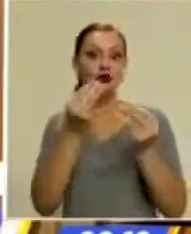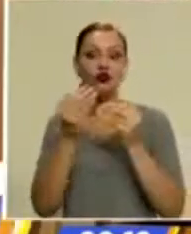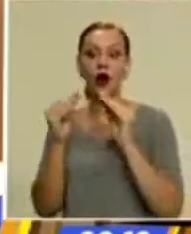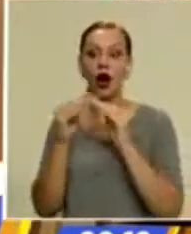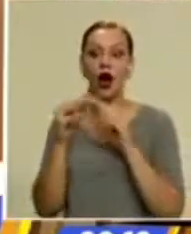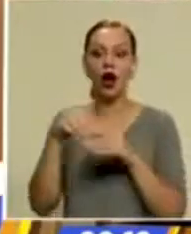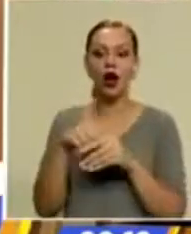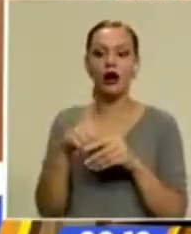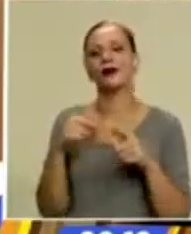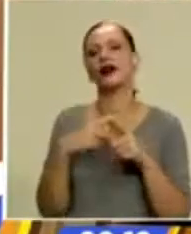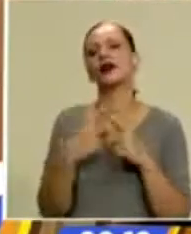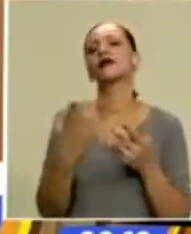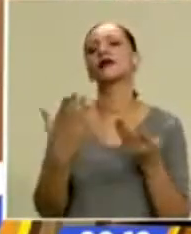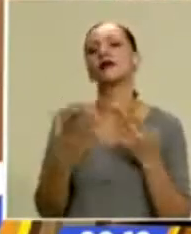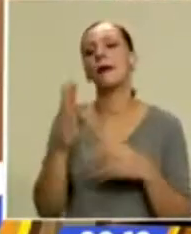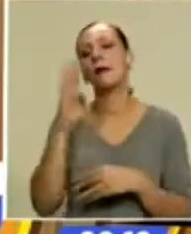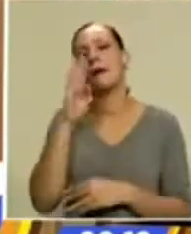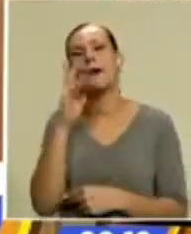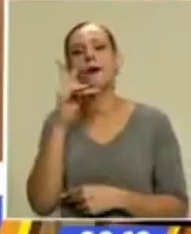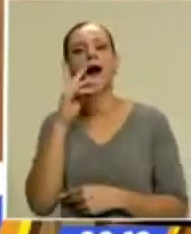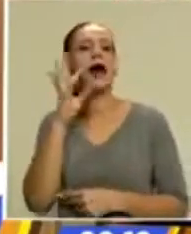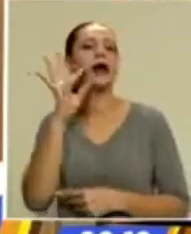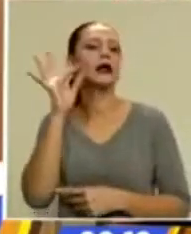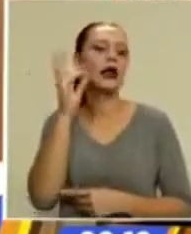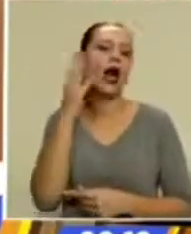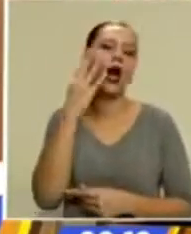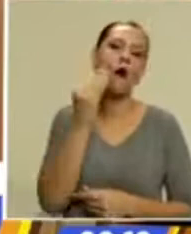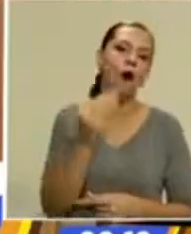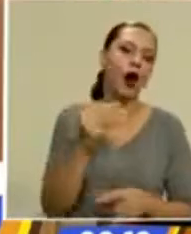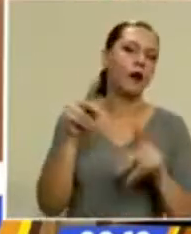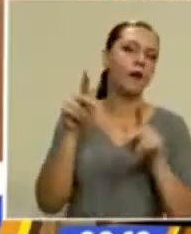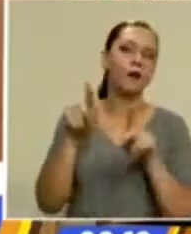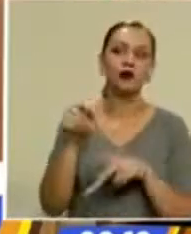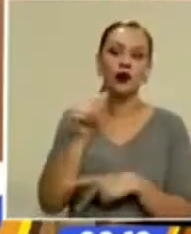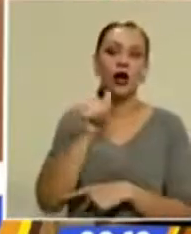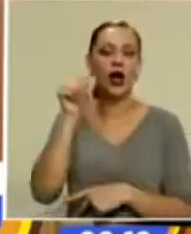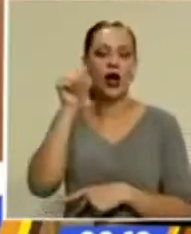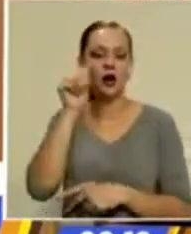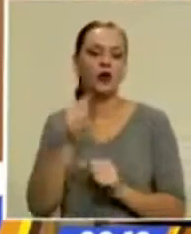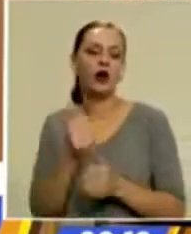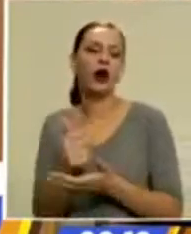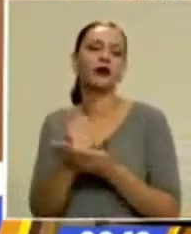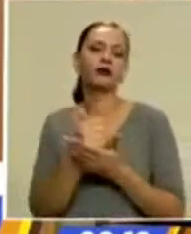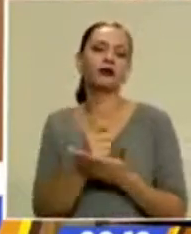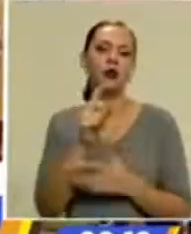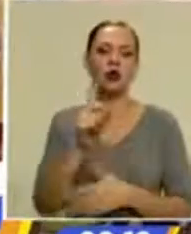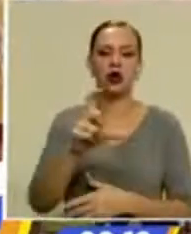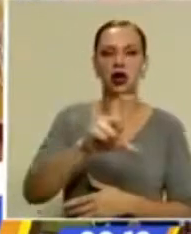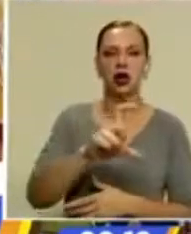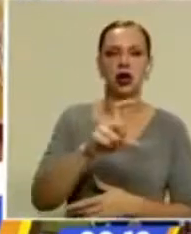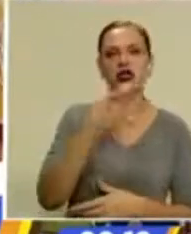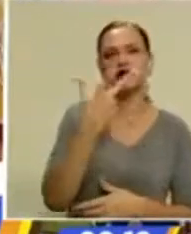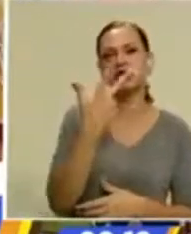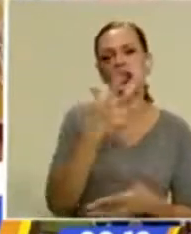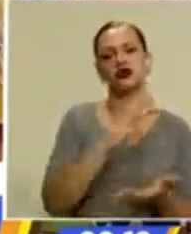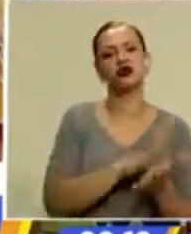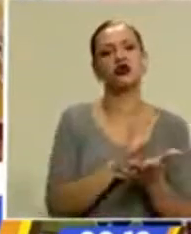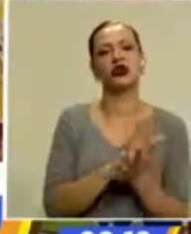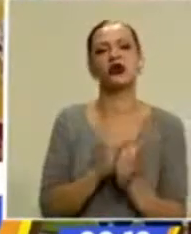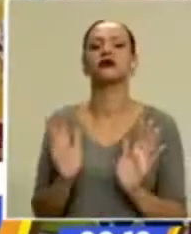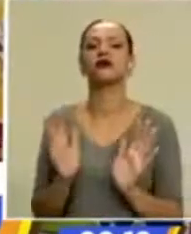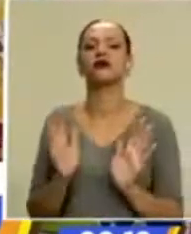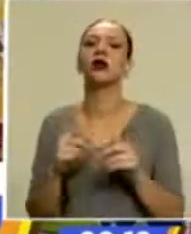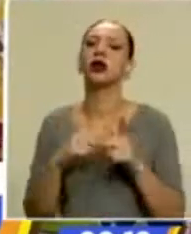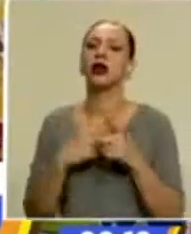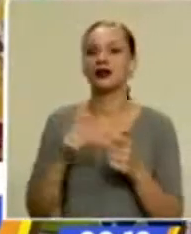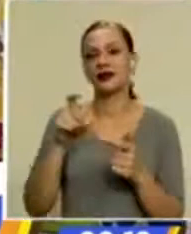en casa, pues es probable que la mamá, la tía, la abuelita o la persona que hace... De una taza pueden salir 3 tortillas. Ok,